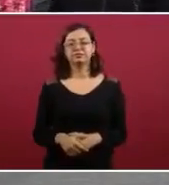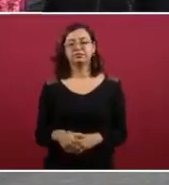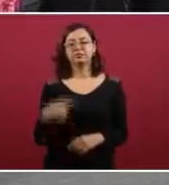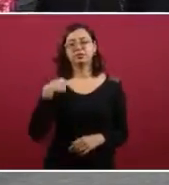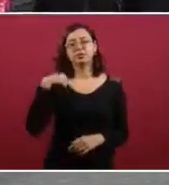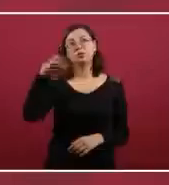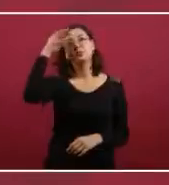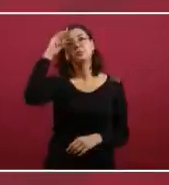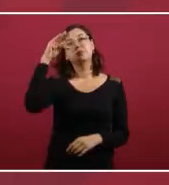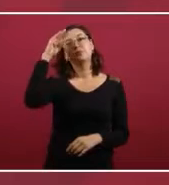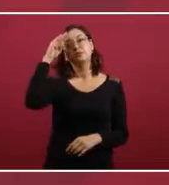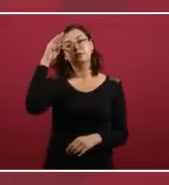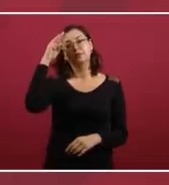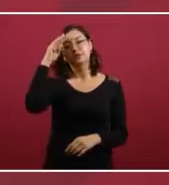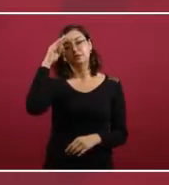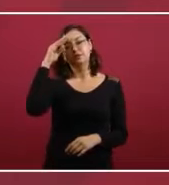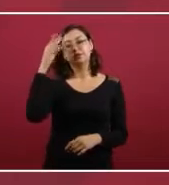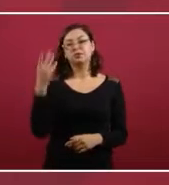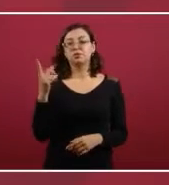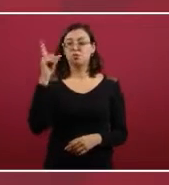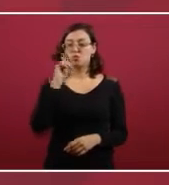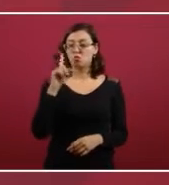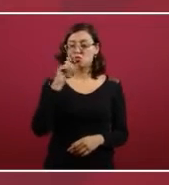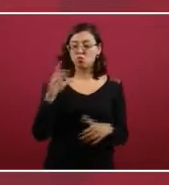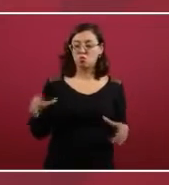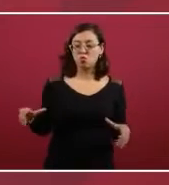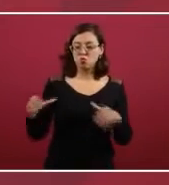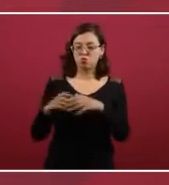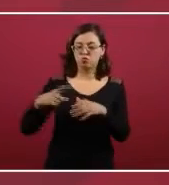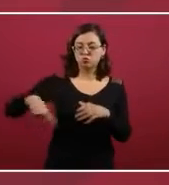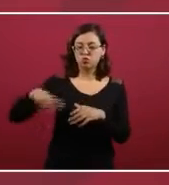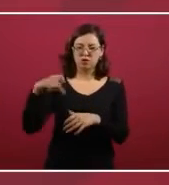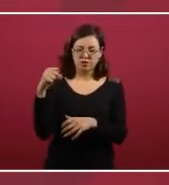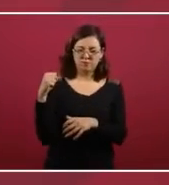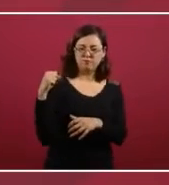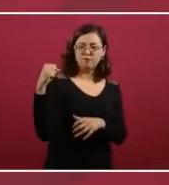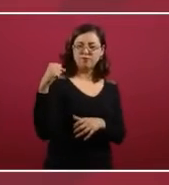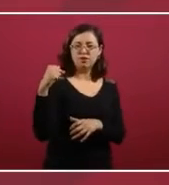el movimiento feminista,